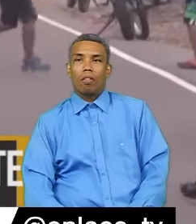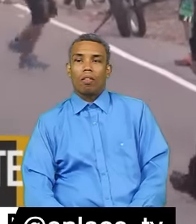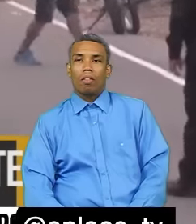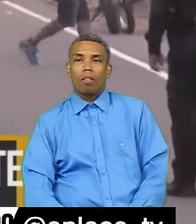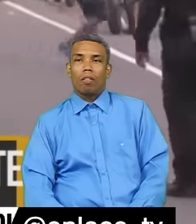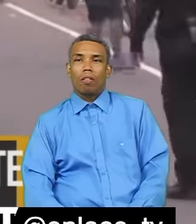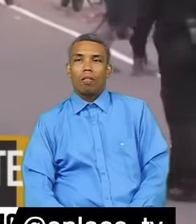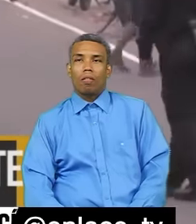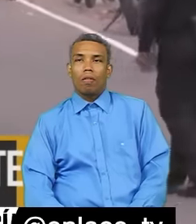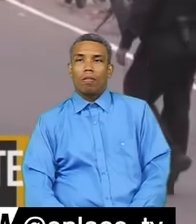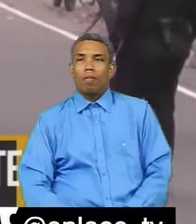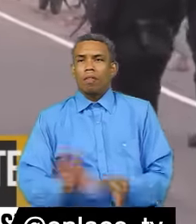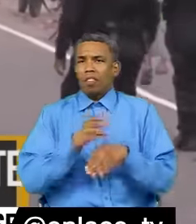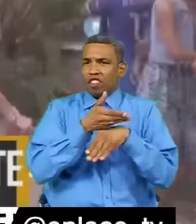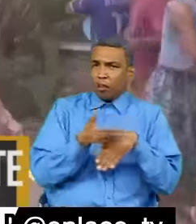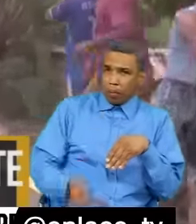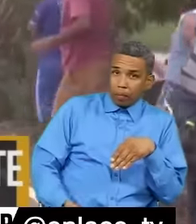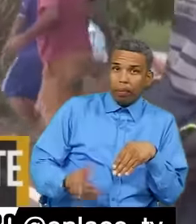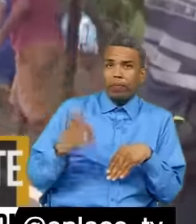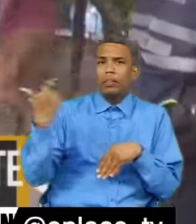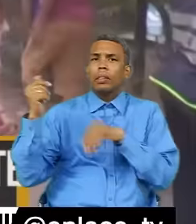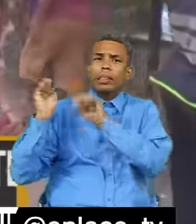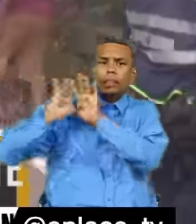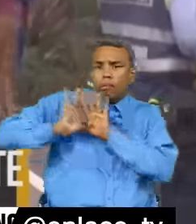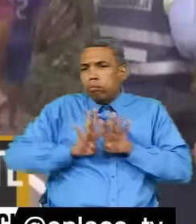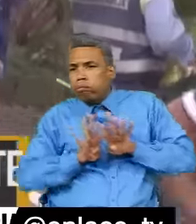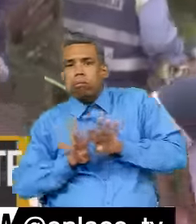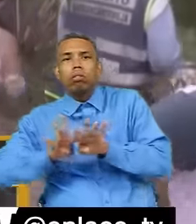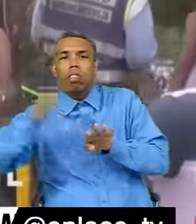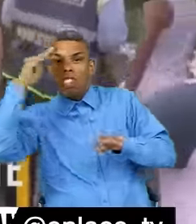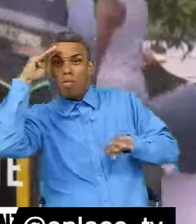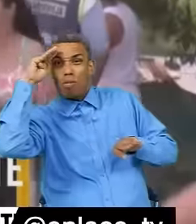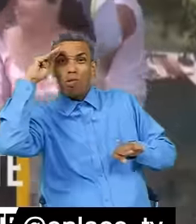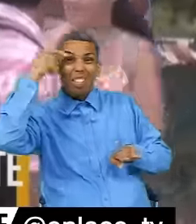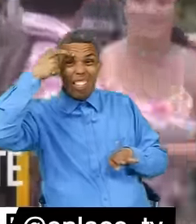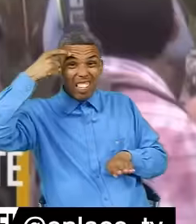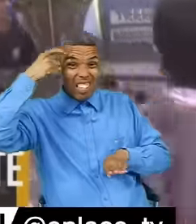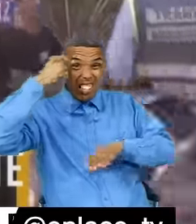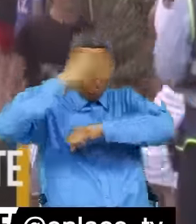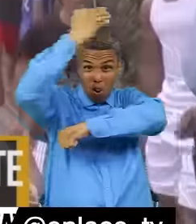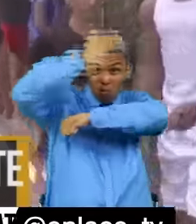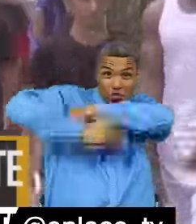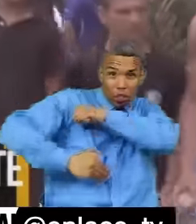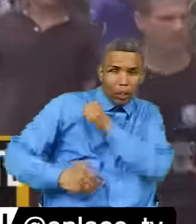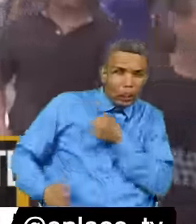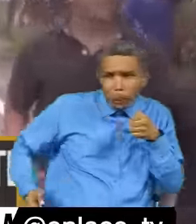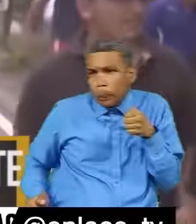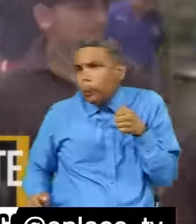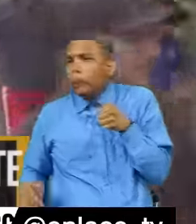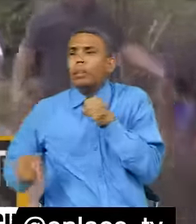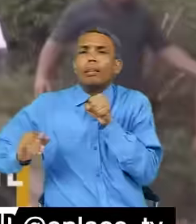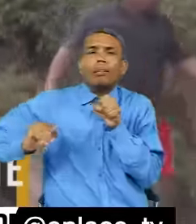Minutos después llegó el escuadrón móvil antidisturbios, todo se complicó y la comunidad se sintió amenazada.